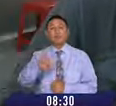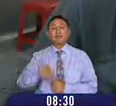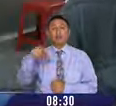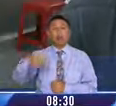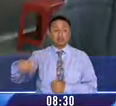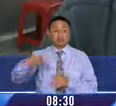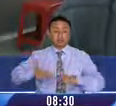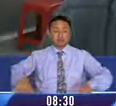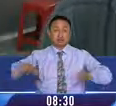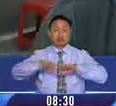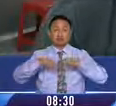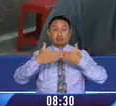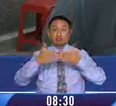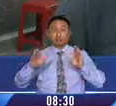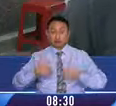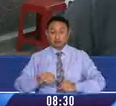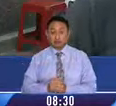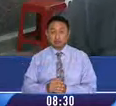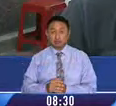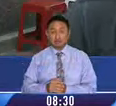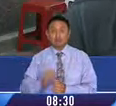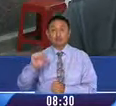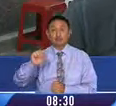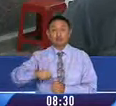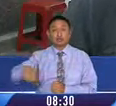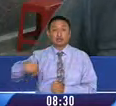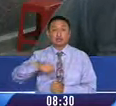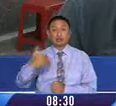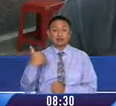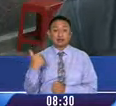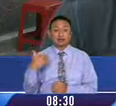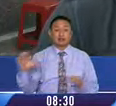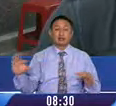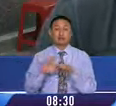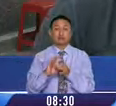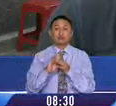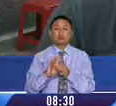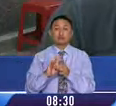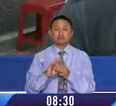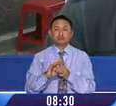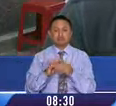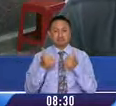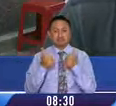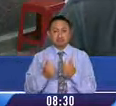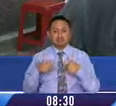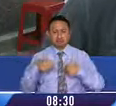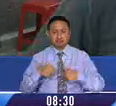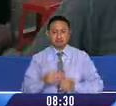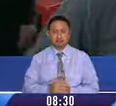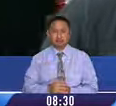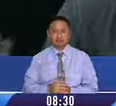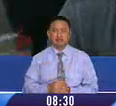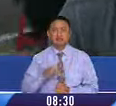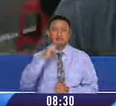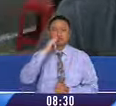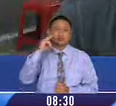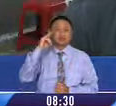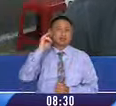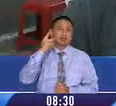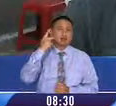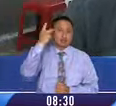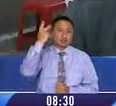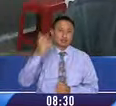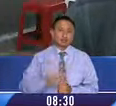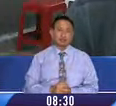que estos espacios se abran para poder tener una relación más sana y un poquito también con los niños, con los